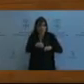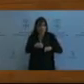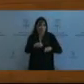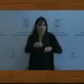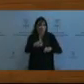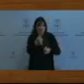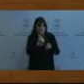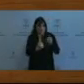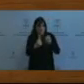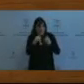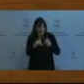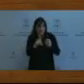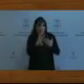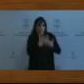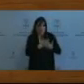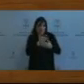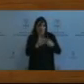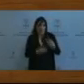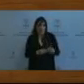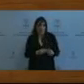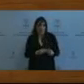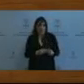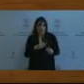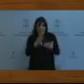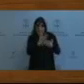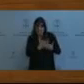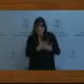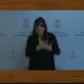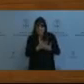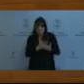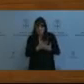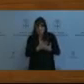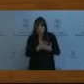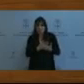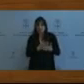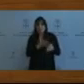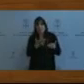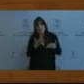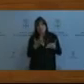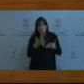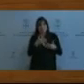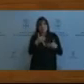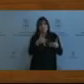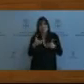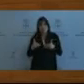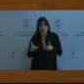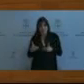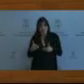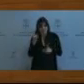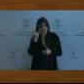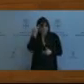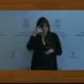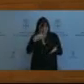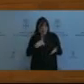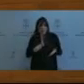parcialmente cubriendo la demanda planteada en esta iniciativa. Se trataba de un